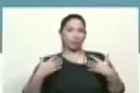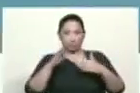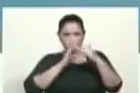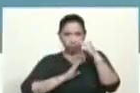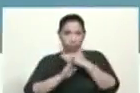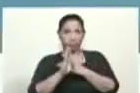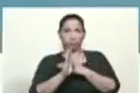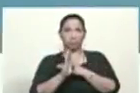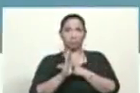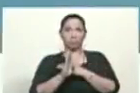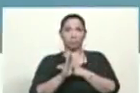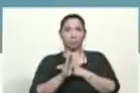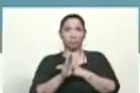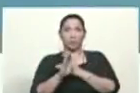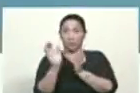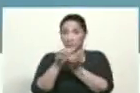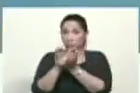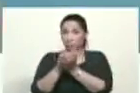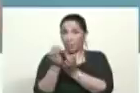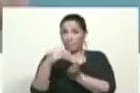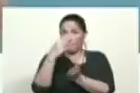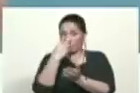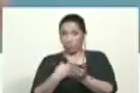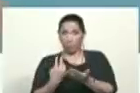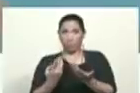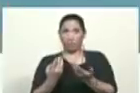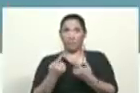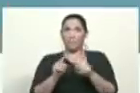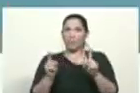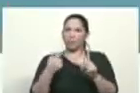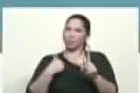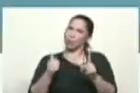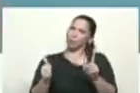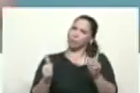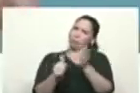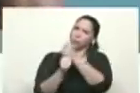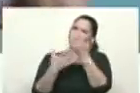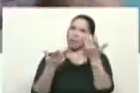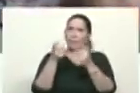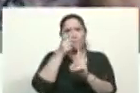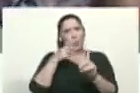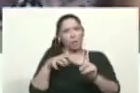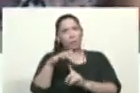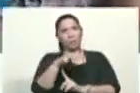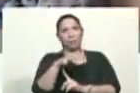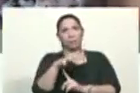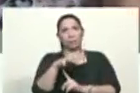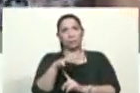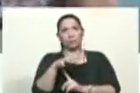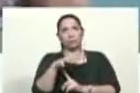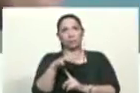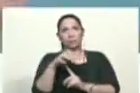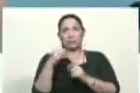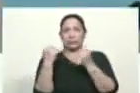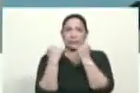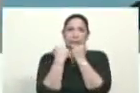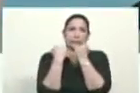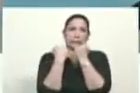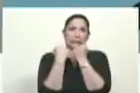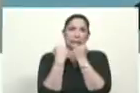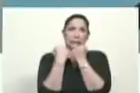¿no? Y cuando llegué allá, me encontré con un pueblo azotado por la guerra económica.